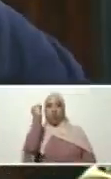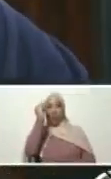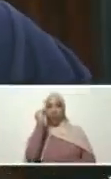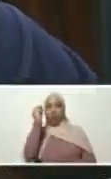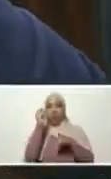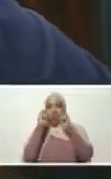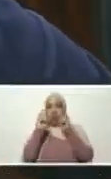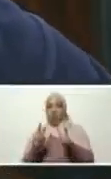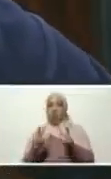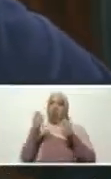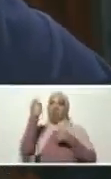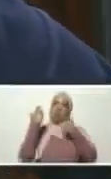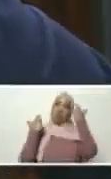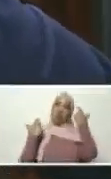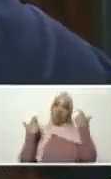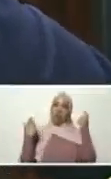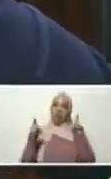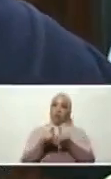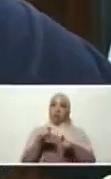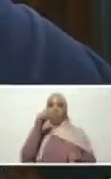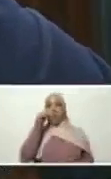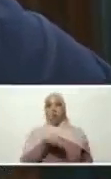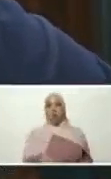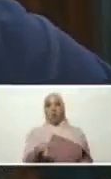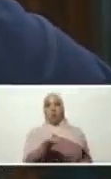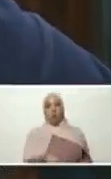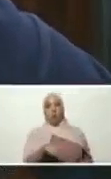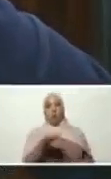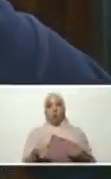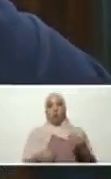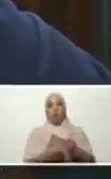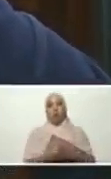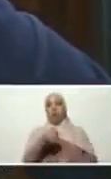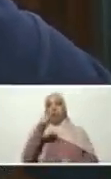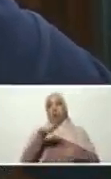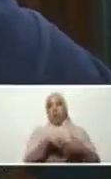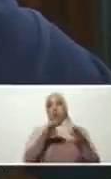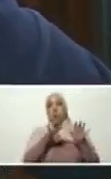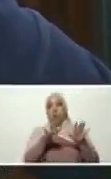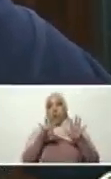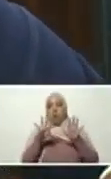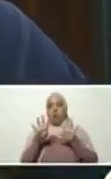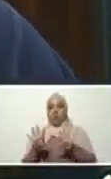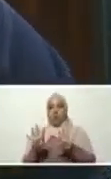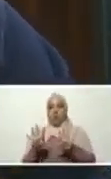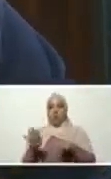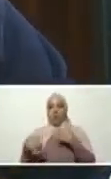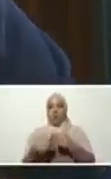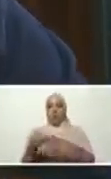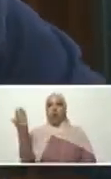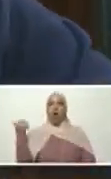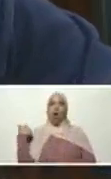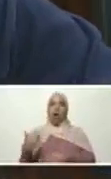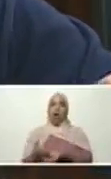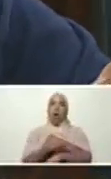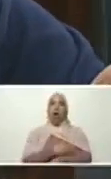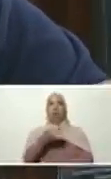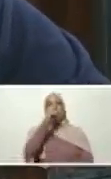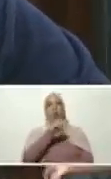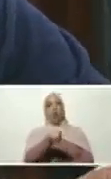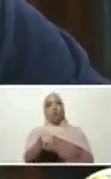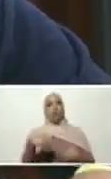visionado por el comandante Chávez, imagínese usted, tal cual usted lo decía, desde 1990, y estamos seguros que de mucho antes. ¿Qué edad tienes tú, niño